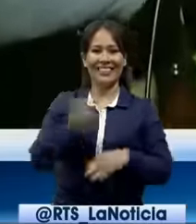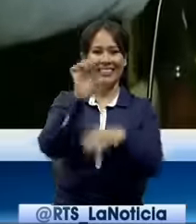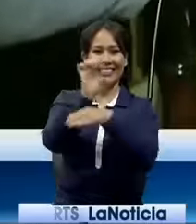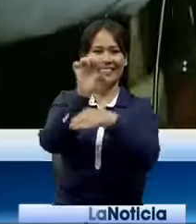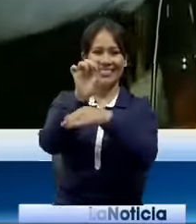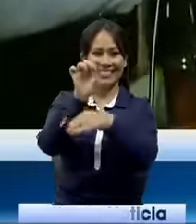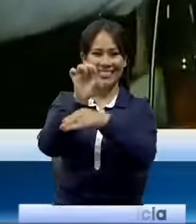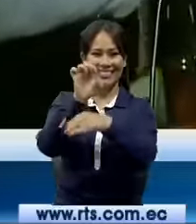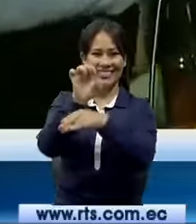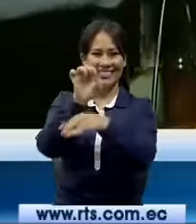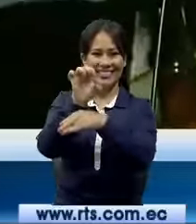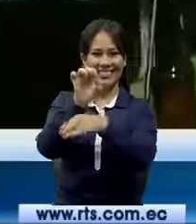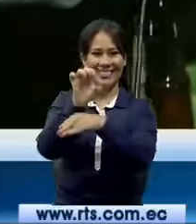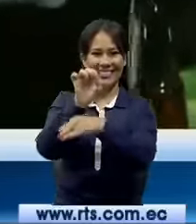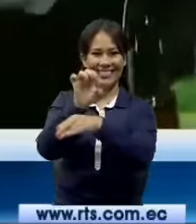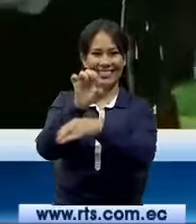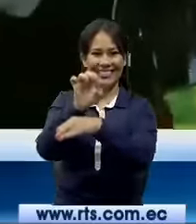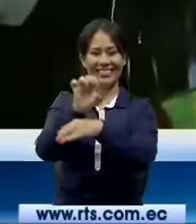¡Ecuador! ¡Ecuador!